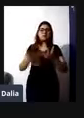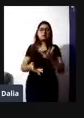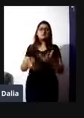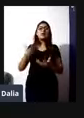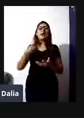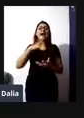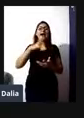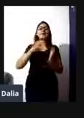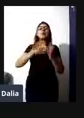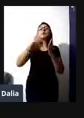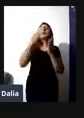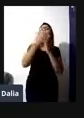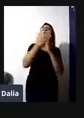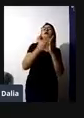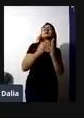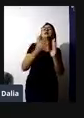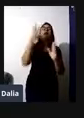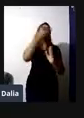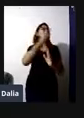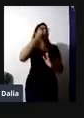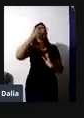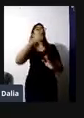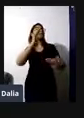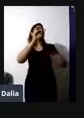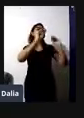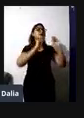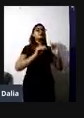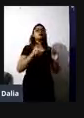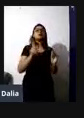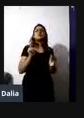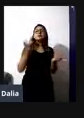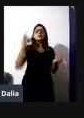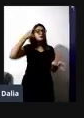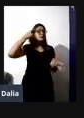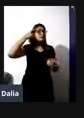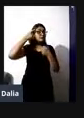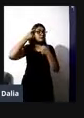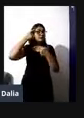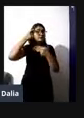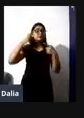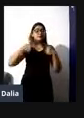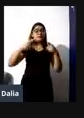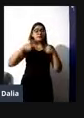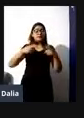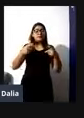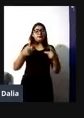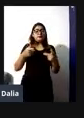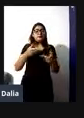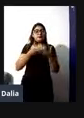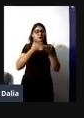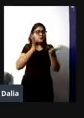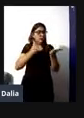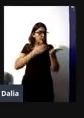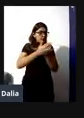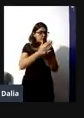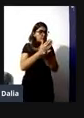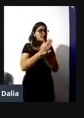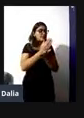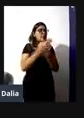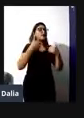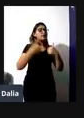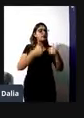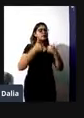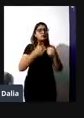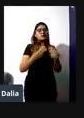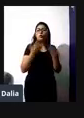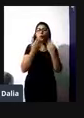pero nunca se ha pensado, o no en todos los casos, en que sean formatos accesibles. Entonces, hay algunas